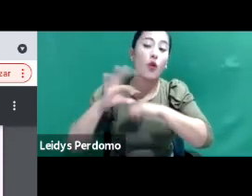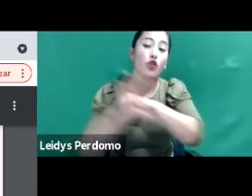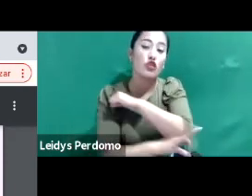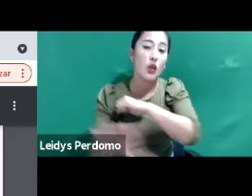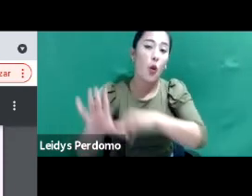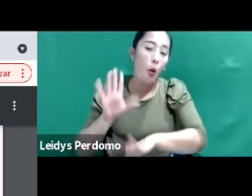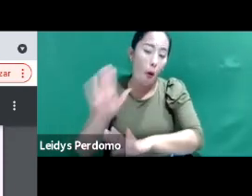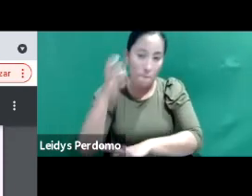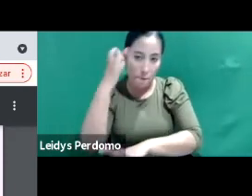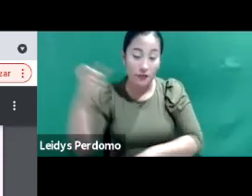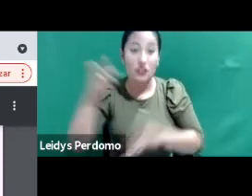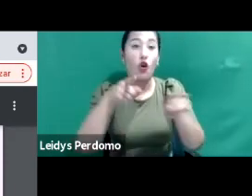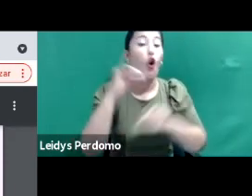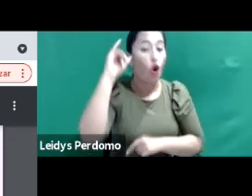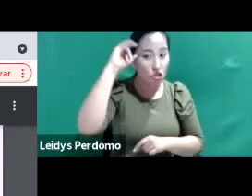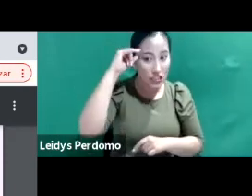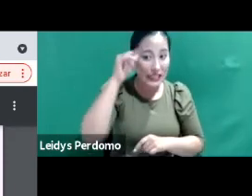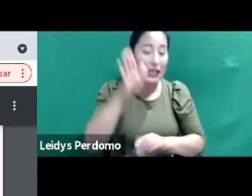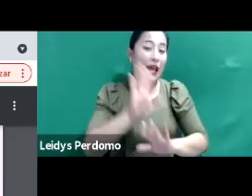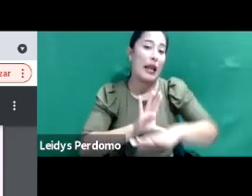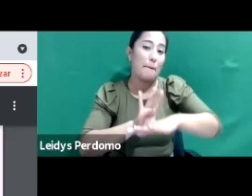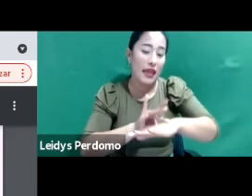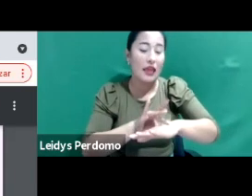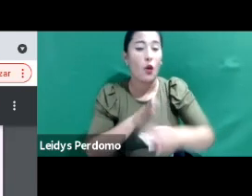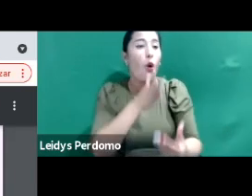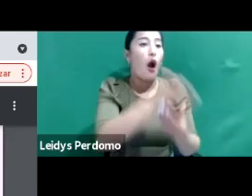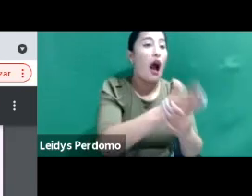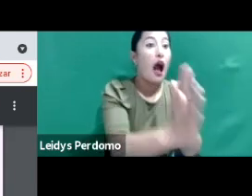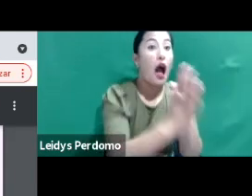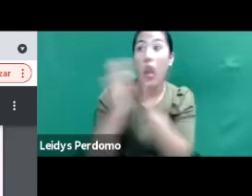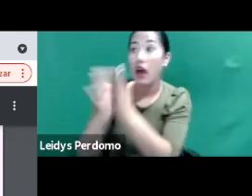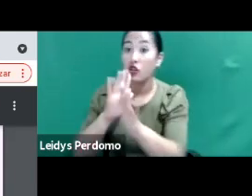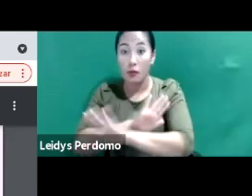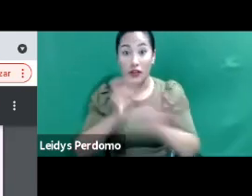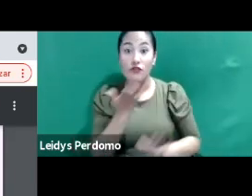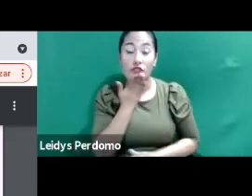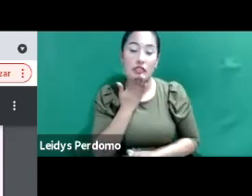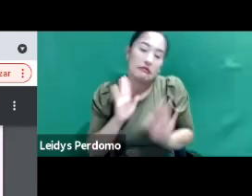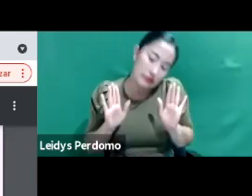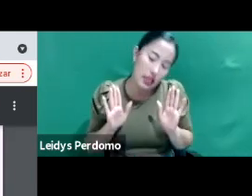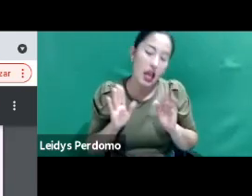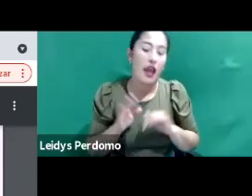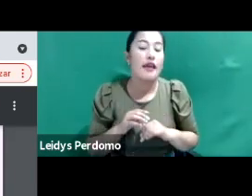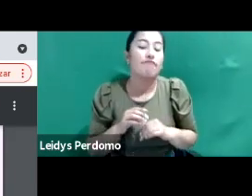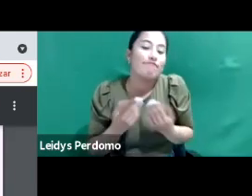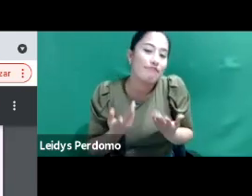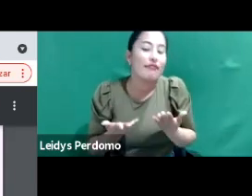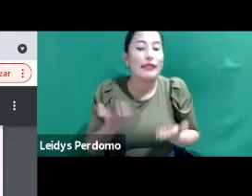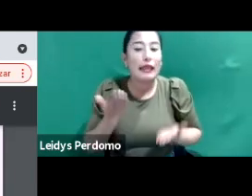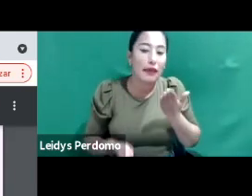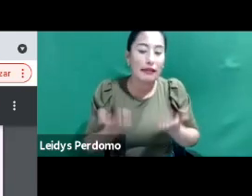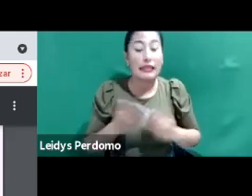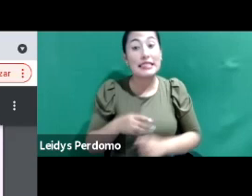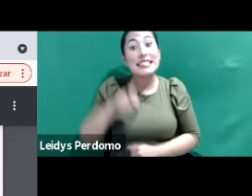diga el psiquiatra que piensa, o que nos diga el fono. Importante, claro que sí. Si vemos que evidentemente necesitamos, o